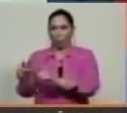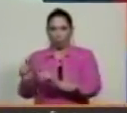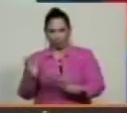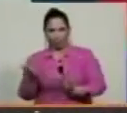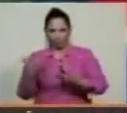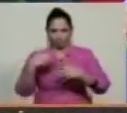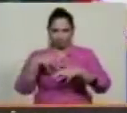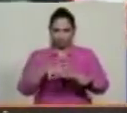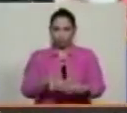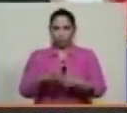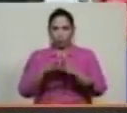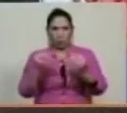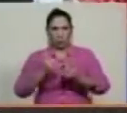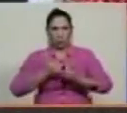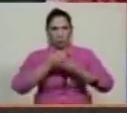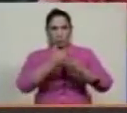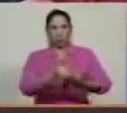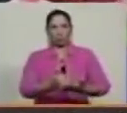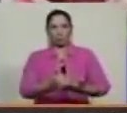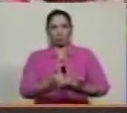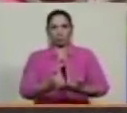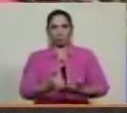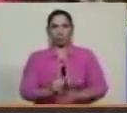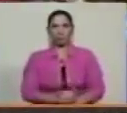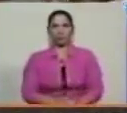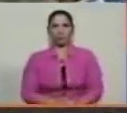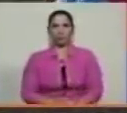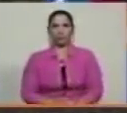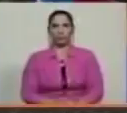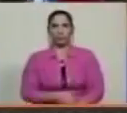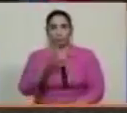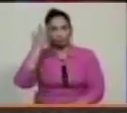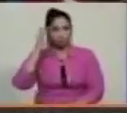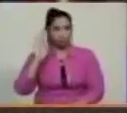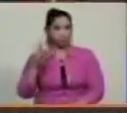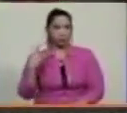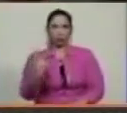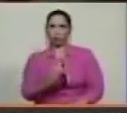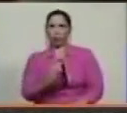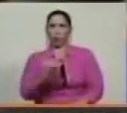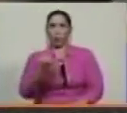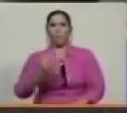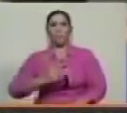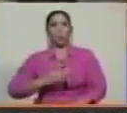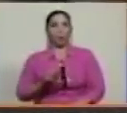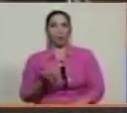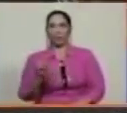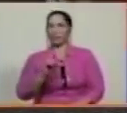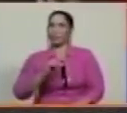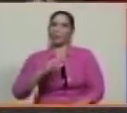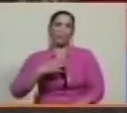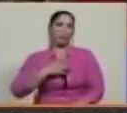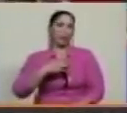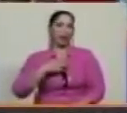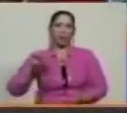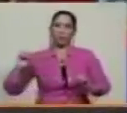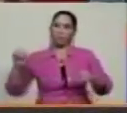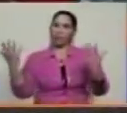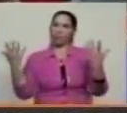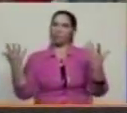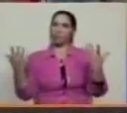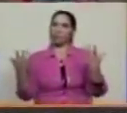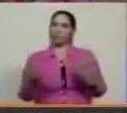Las complementa el del lado. El que crea que solo puede, no va a lograrlo.